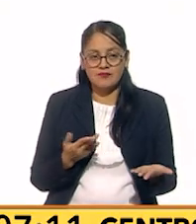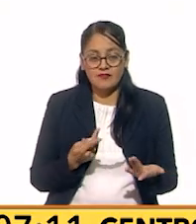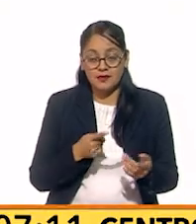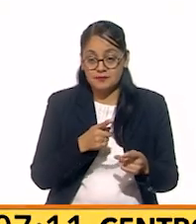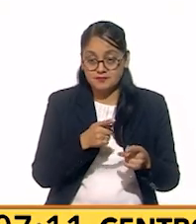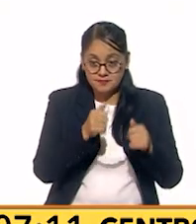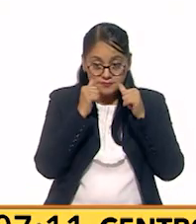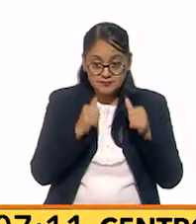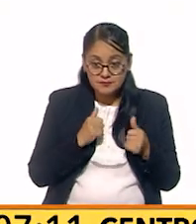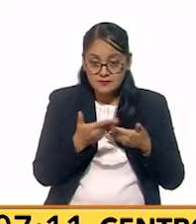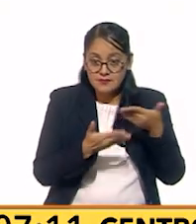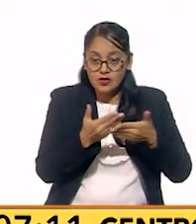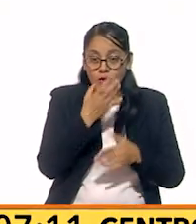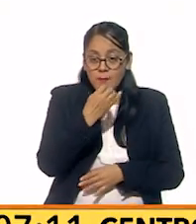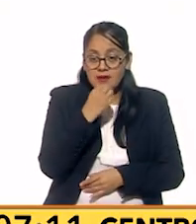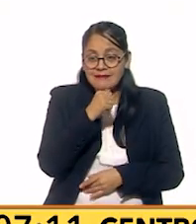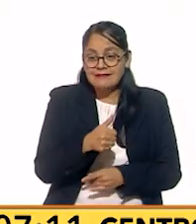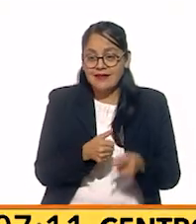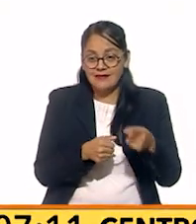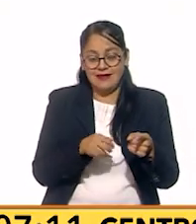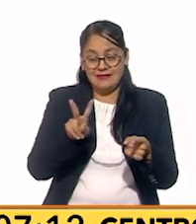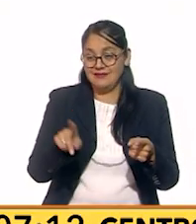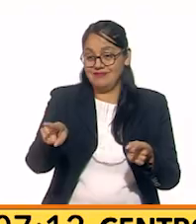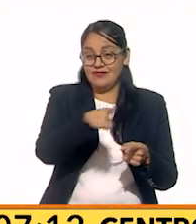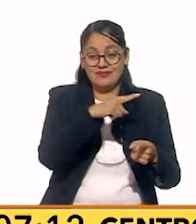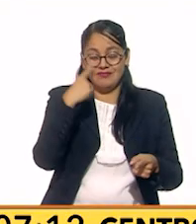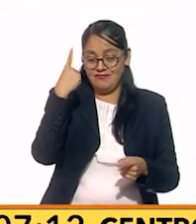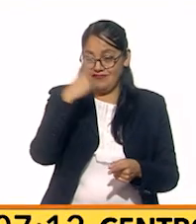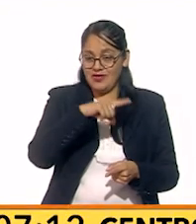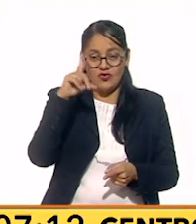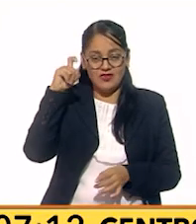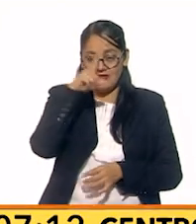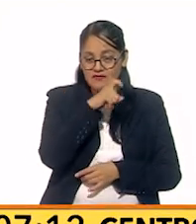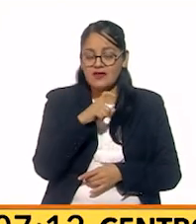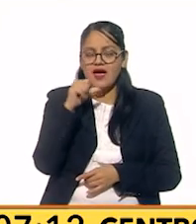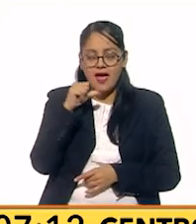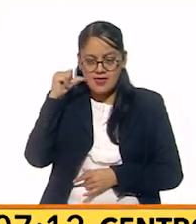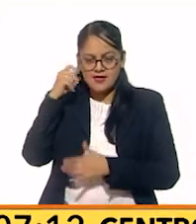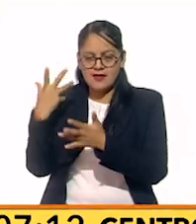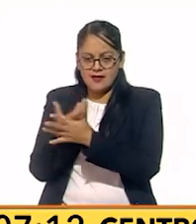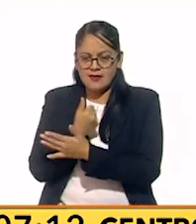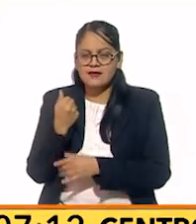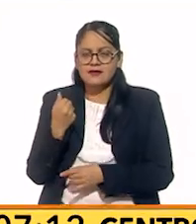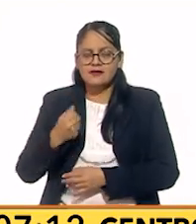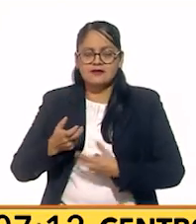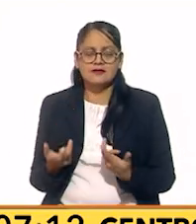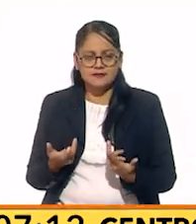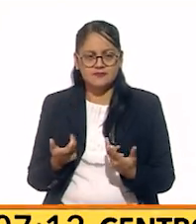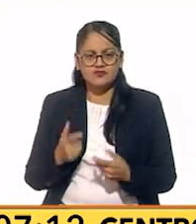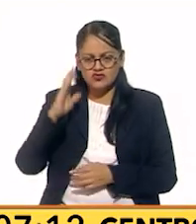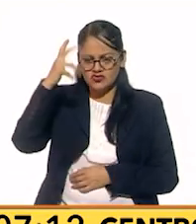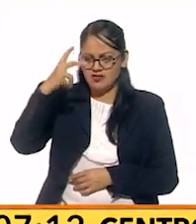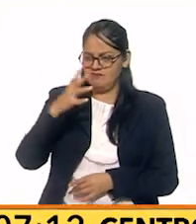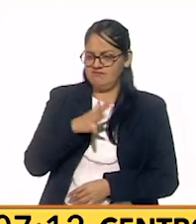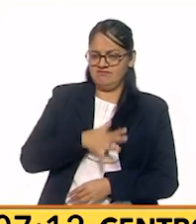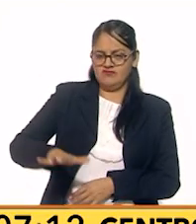asistencia de alimentos. Es un momento bastante duro y entonces toda esa victoria ayer, el rechazo contundente a Donald Trump